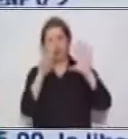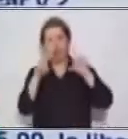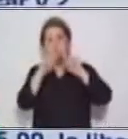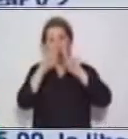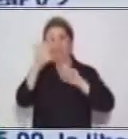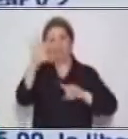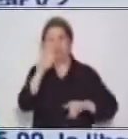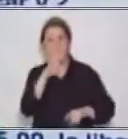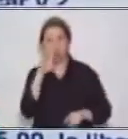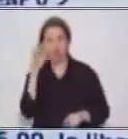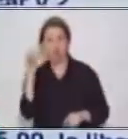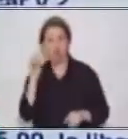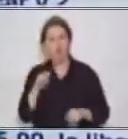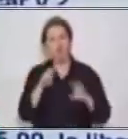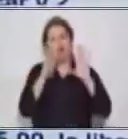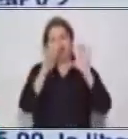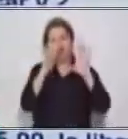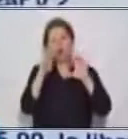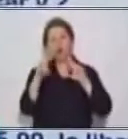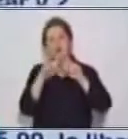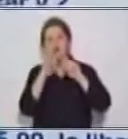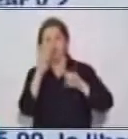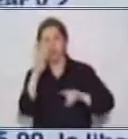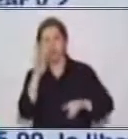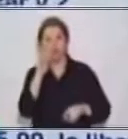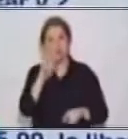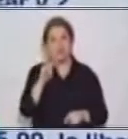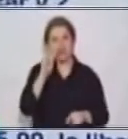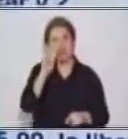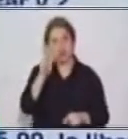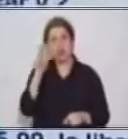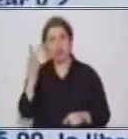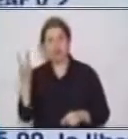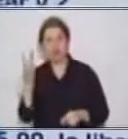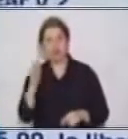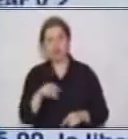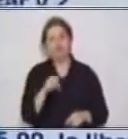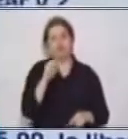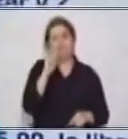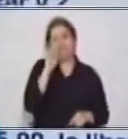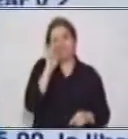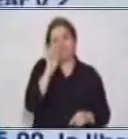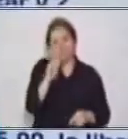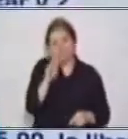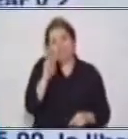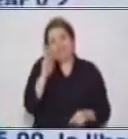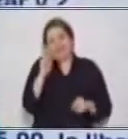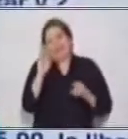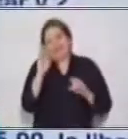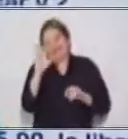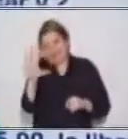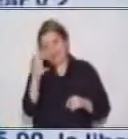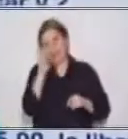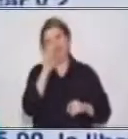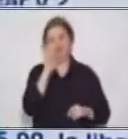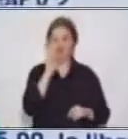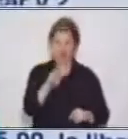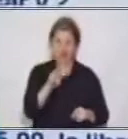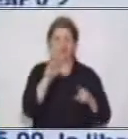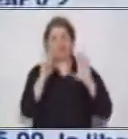un 4. 8 por 4, 32. 33, 34, 35, 36. Llevo